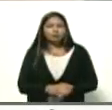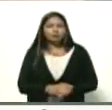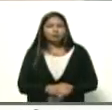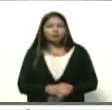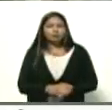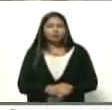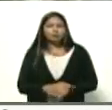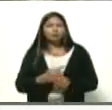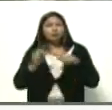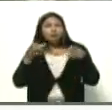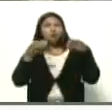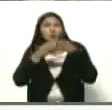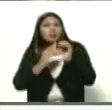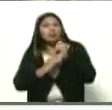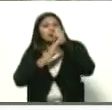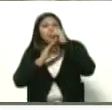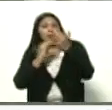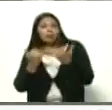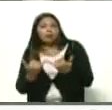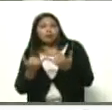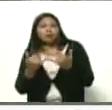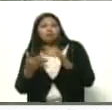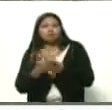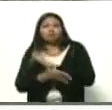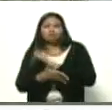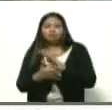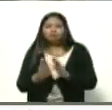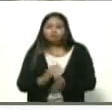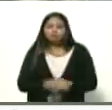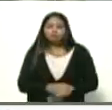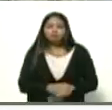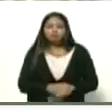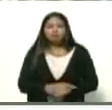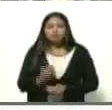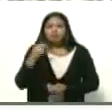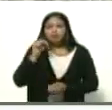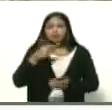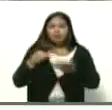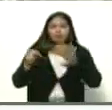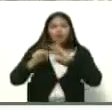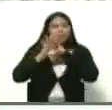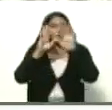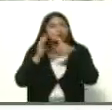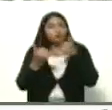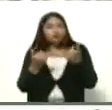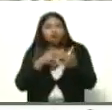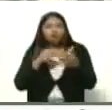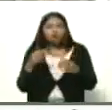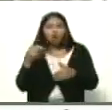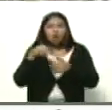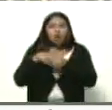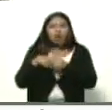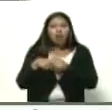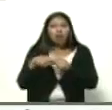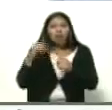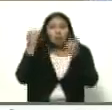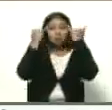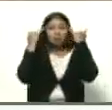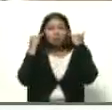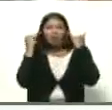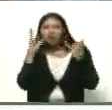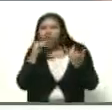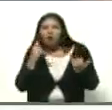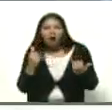otro elenco que es el del liderazgo, que sí tiene las cosas claras, donde no cabe la ingenuidad.